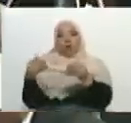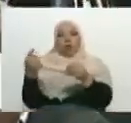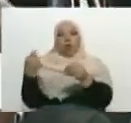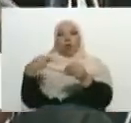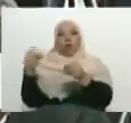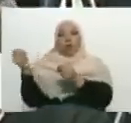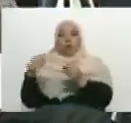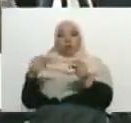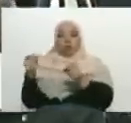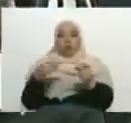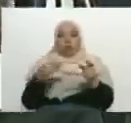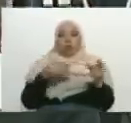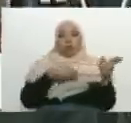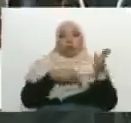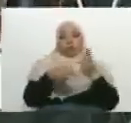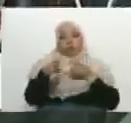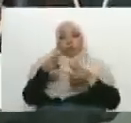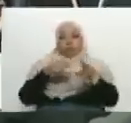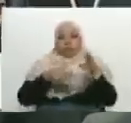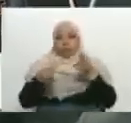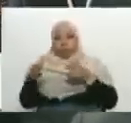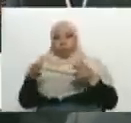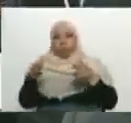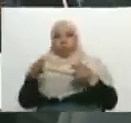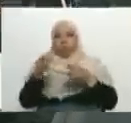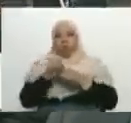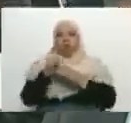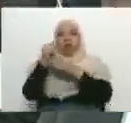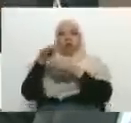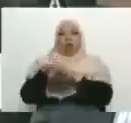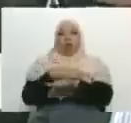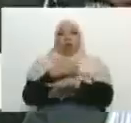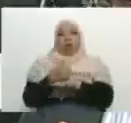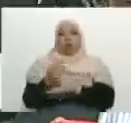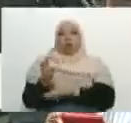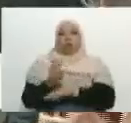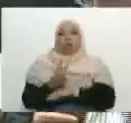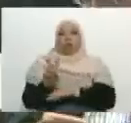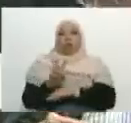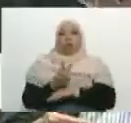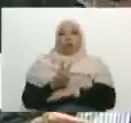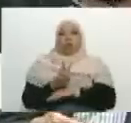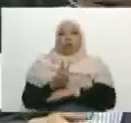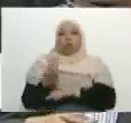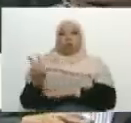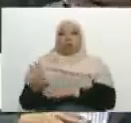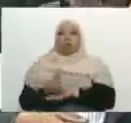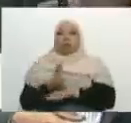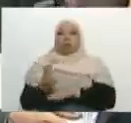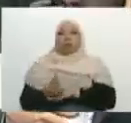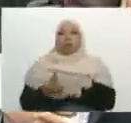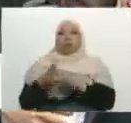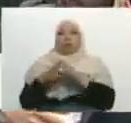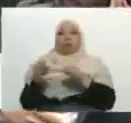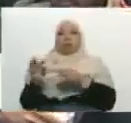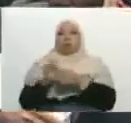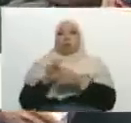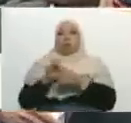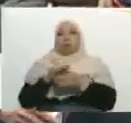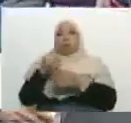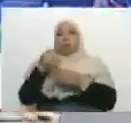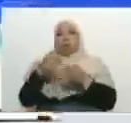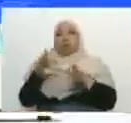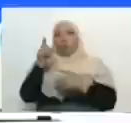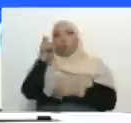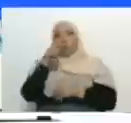invadan, para que asesinen a las altas autoridades del Estado venezolano, para que usurpen todas las funciones públicas de los